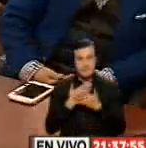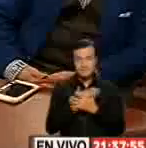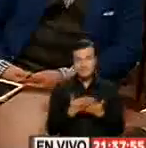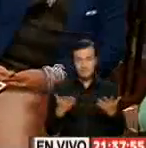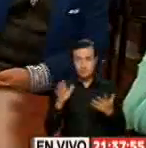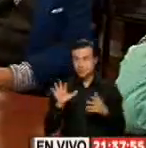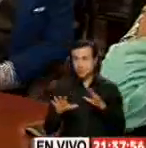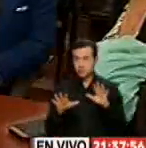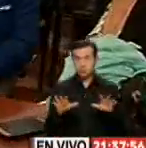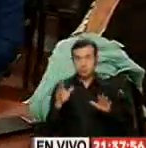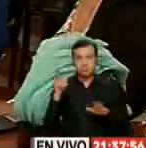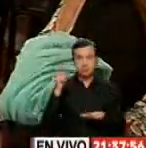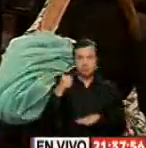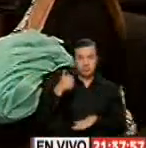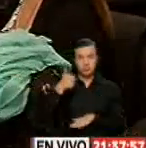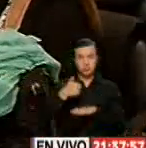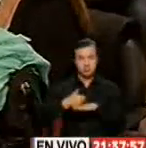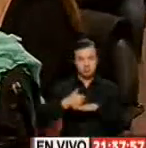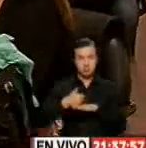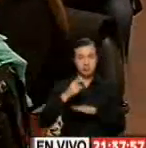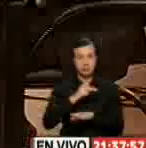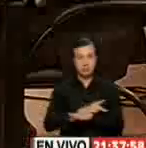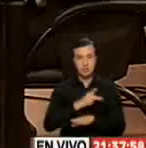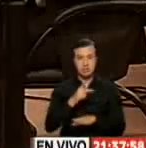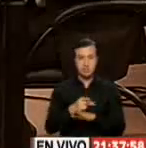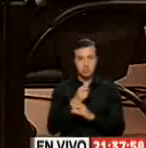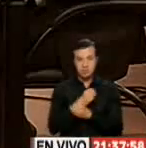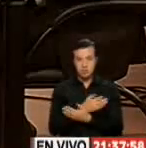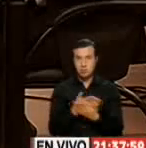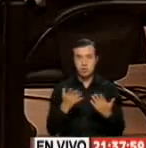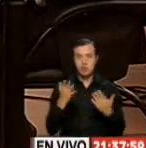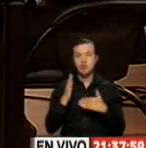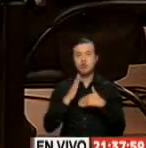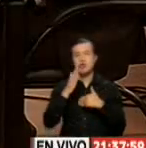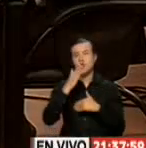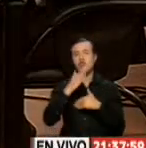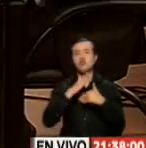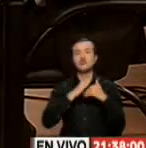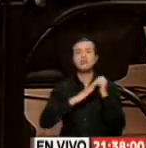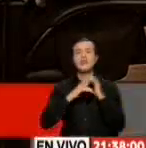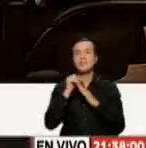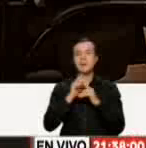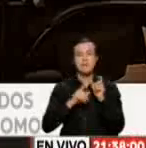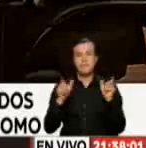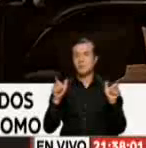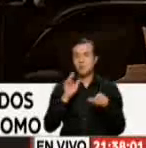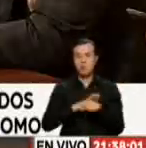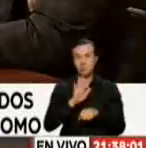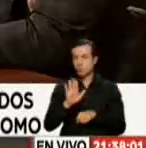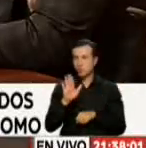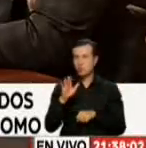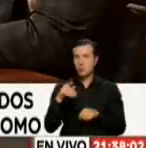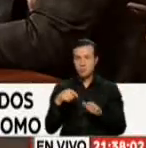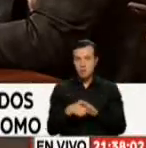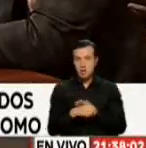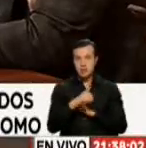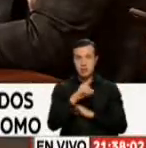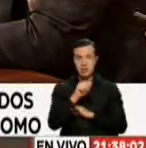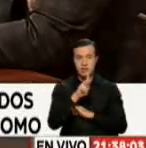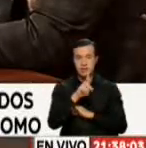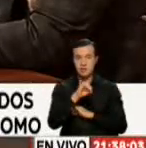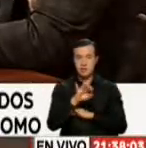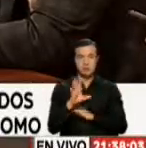las partes del Tribunal de Garantías Penales de Pichincha, declaró la inocencia de las 5 personas que eran acusadas por fiscalía del